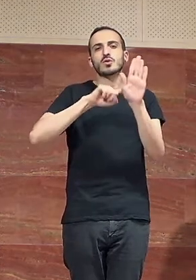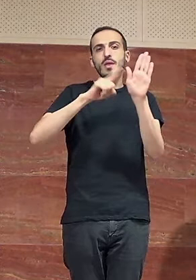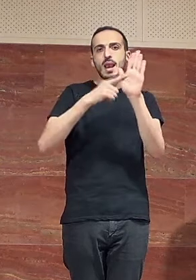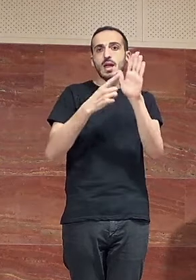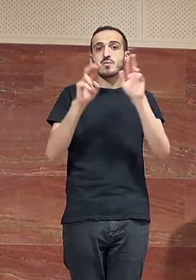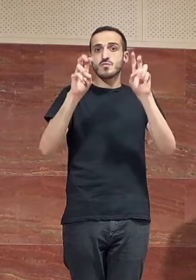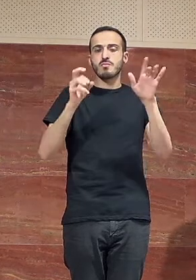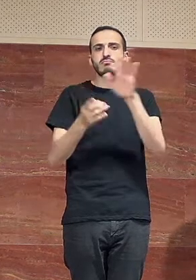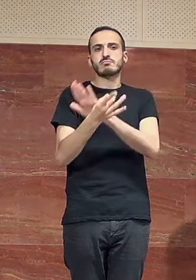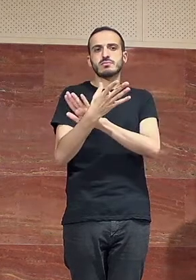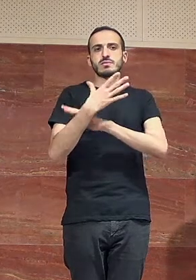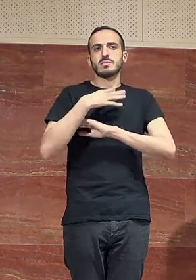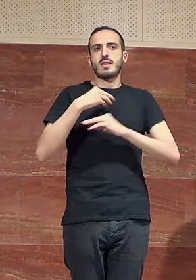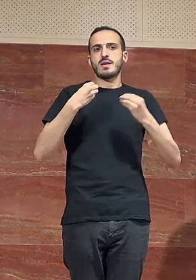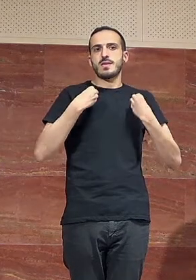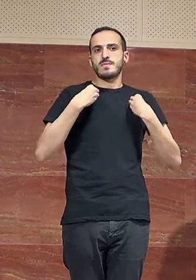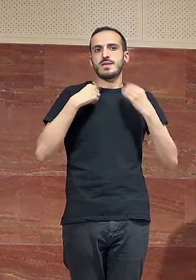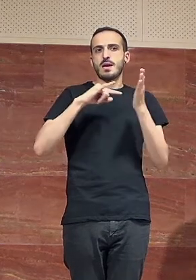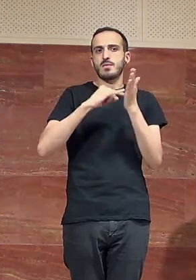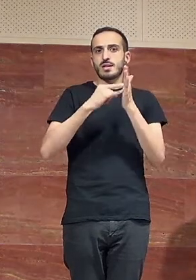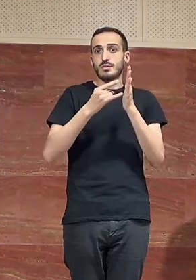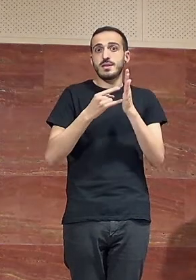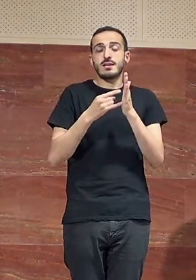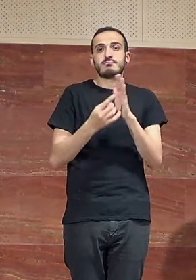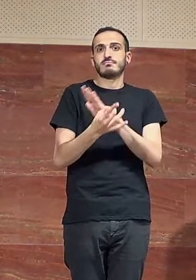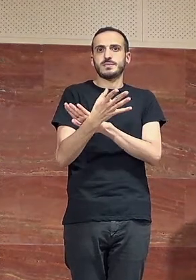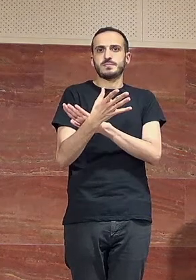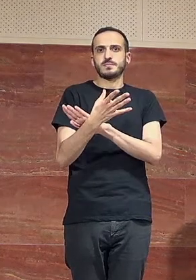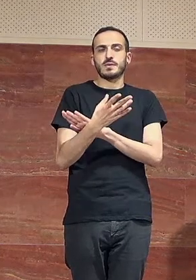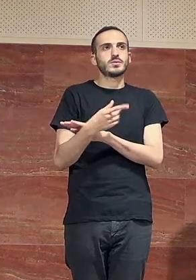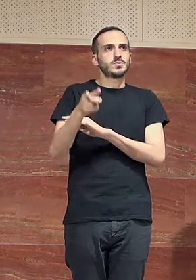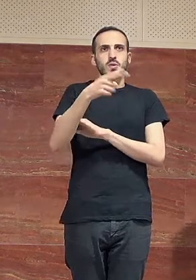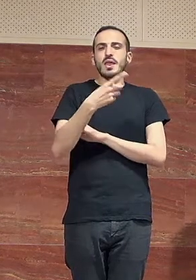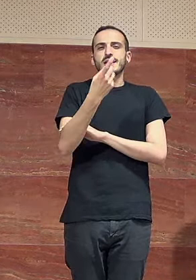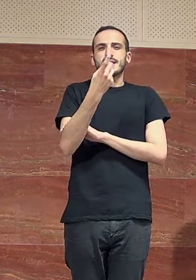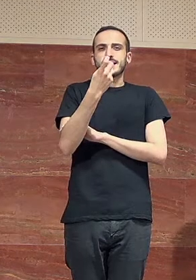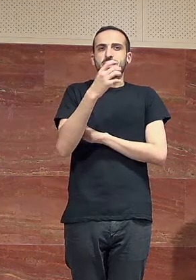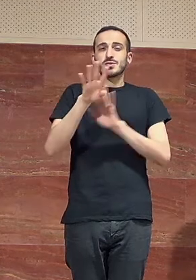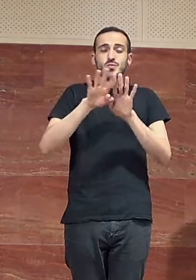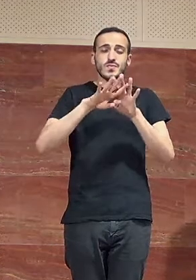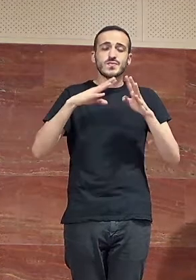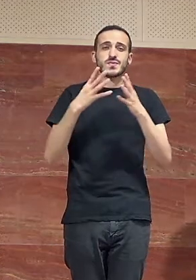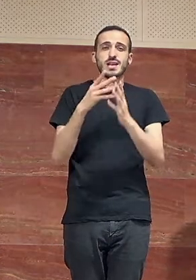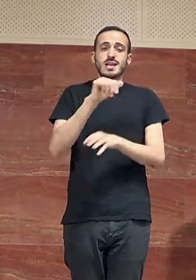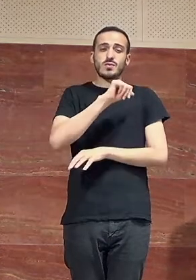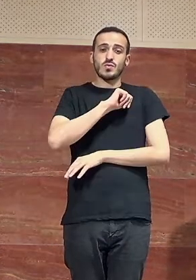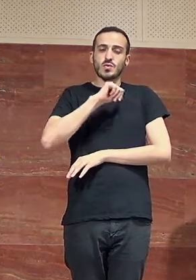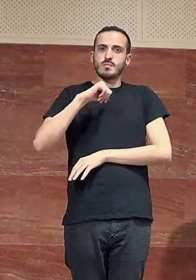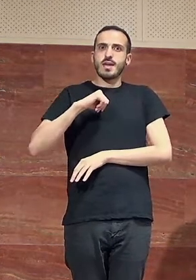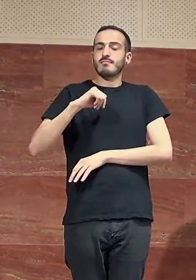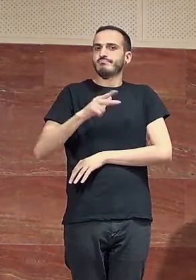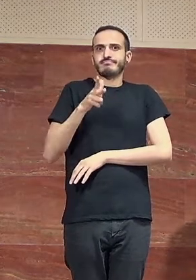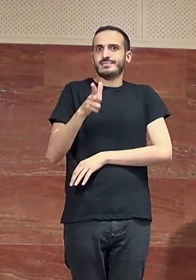Los derechos queremos que cubran necesidades universales y la autonomía, por lo tanto, se convierte en un derecho